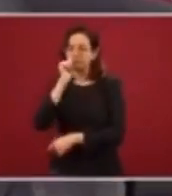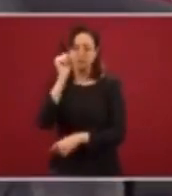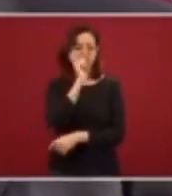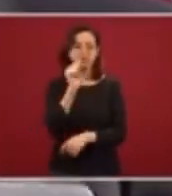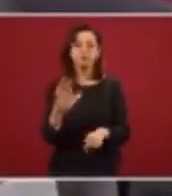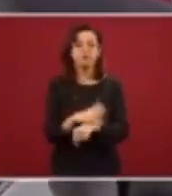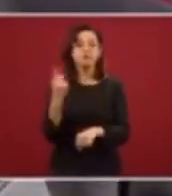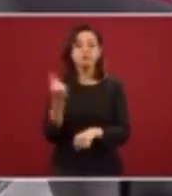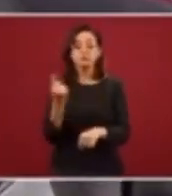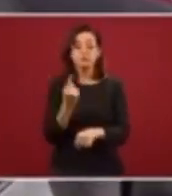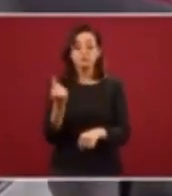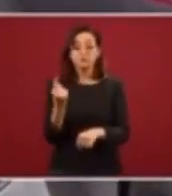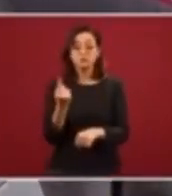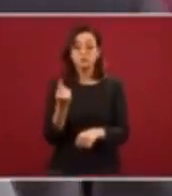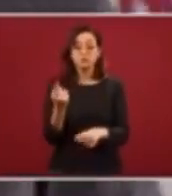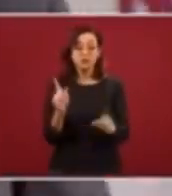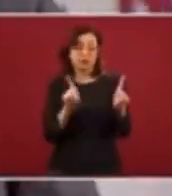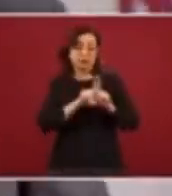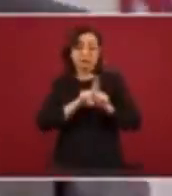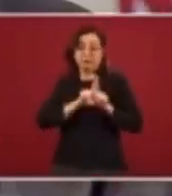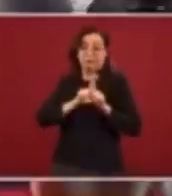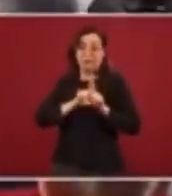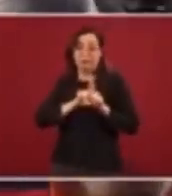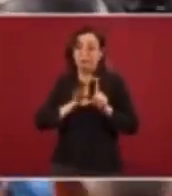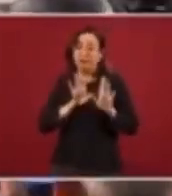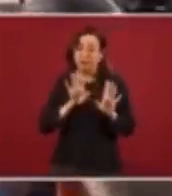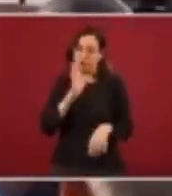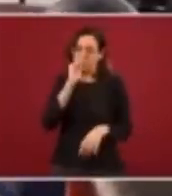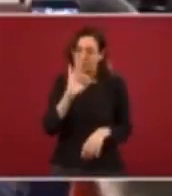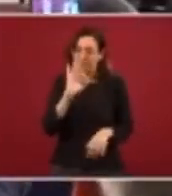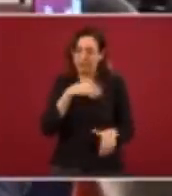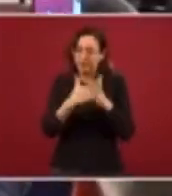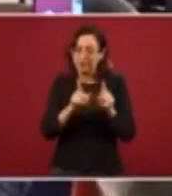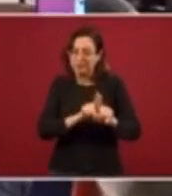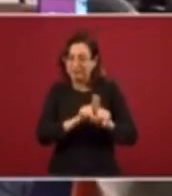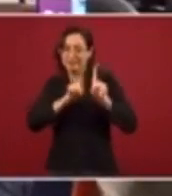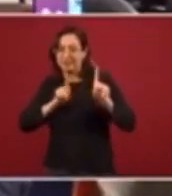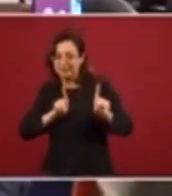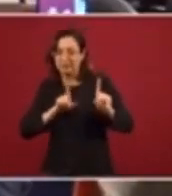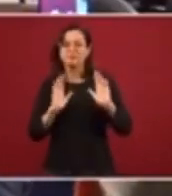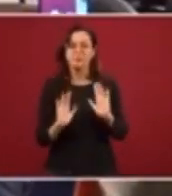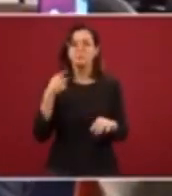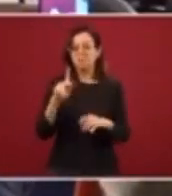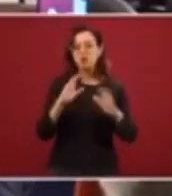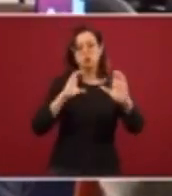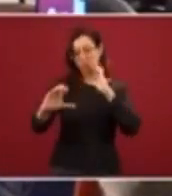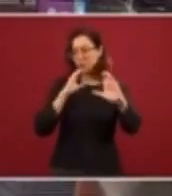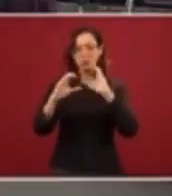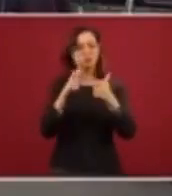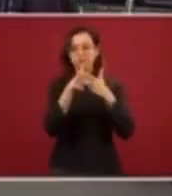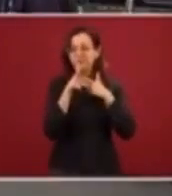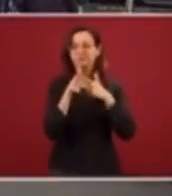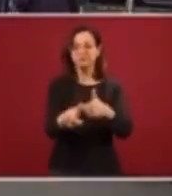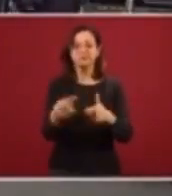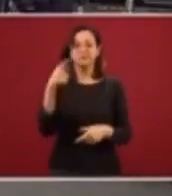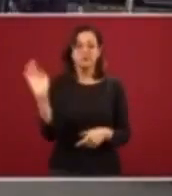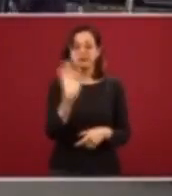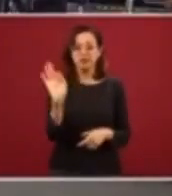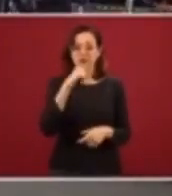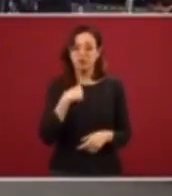esta forma, bueno, ya no estaríamos así como ahora, pero en caso de una situación más compleja, pues yo vendría